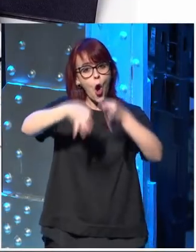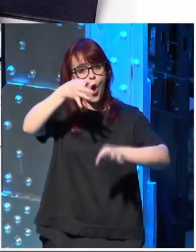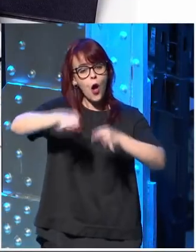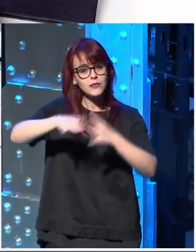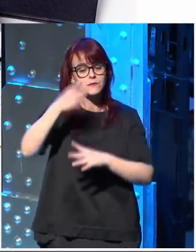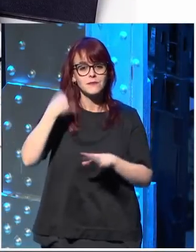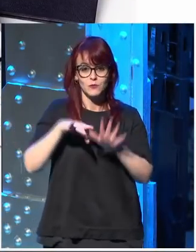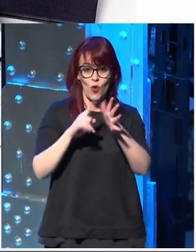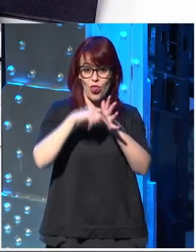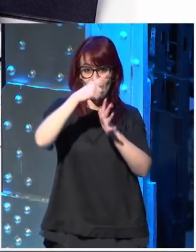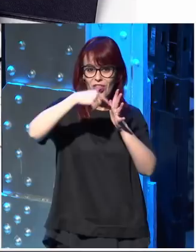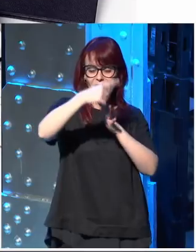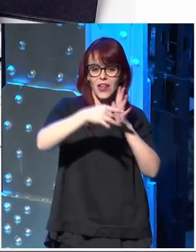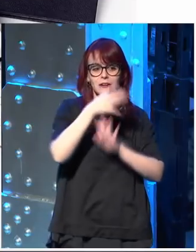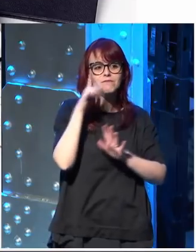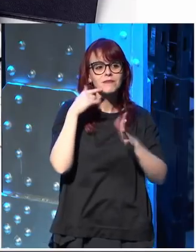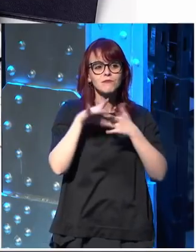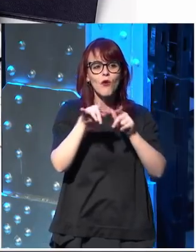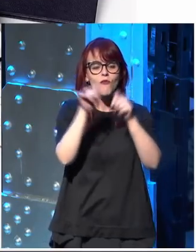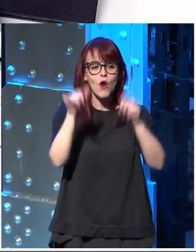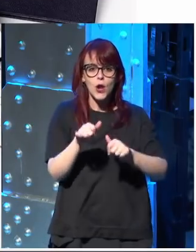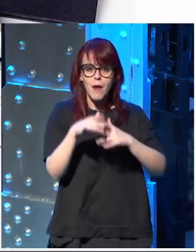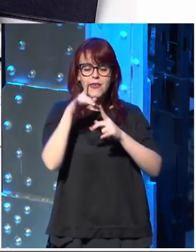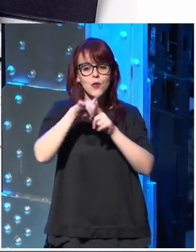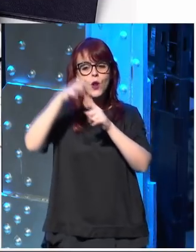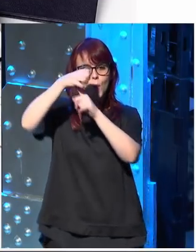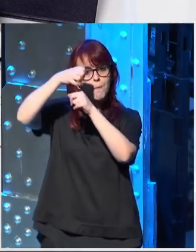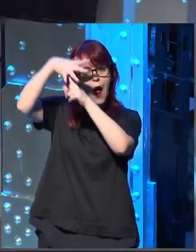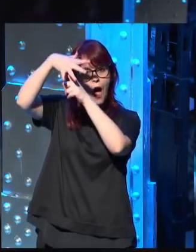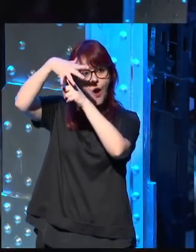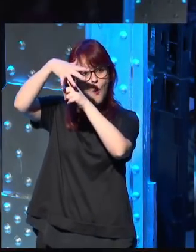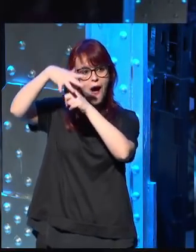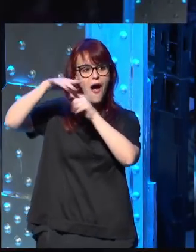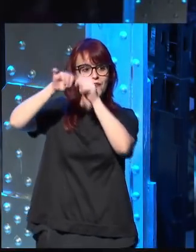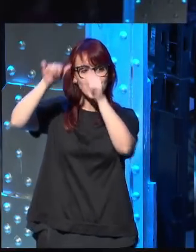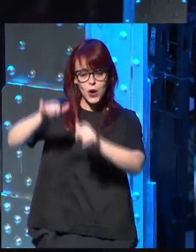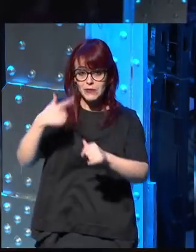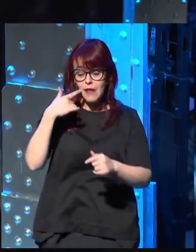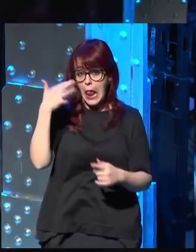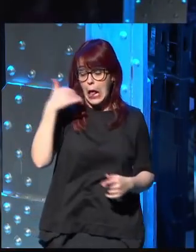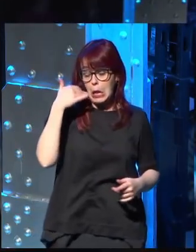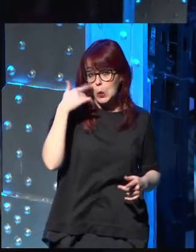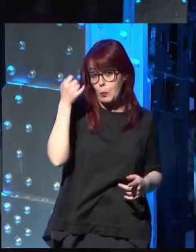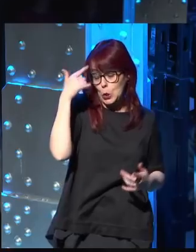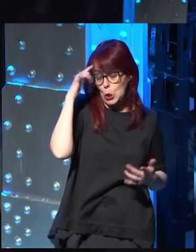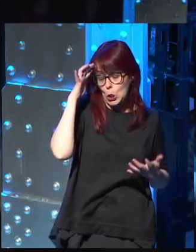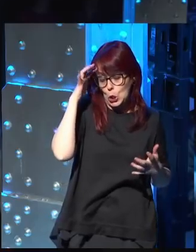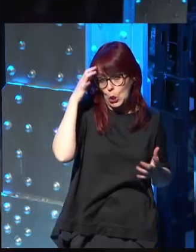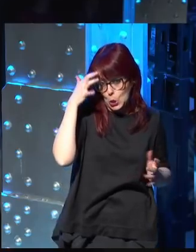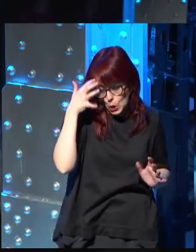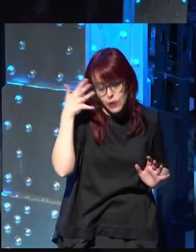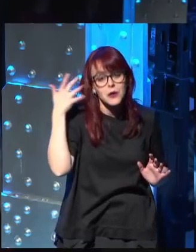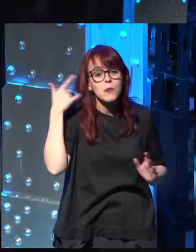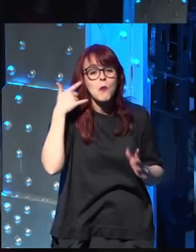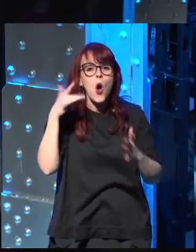de ginkgo, ¿no? Y de pronto veía que se podían convertir en paraguas, como veo una cosa un poco delirante, ¿no? Porque, pues claro,